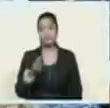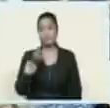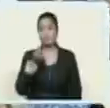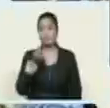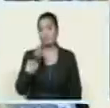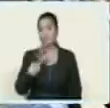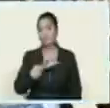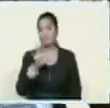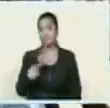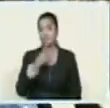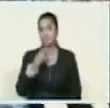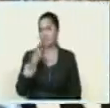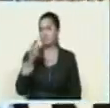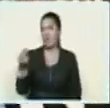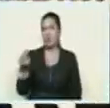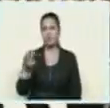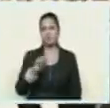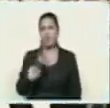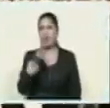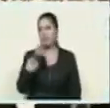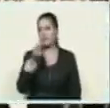que se puede negar